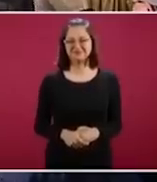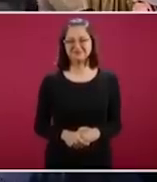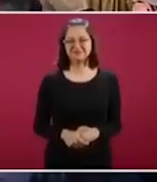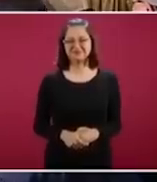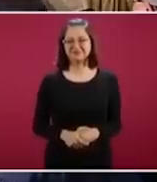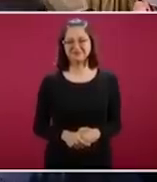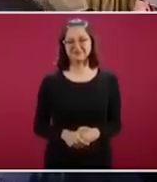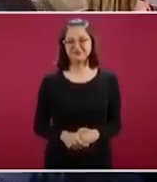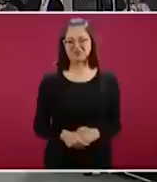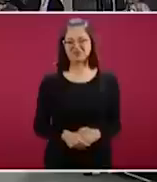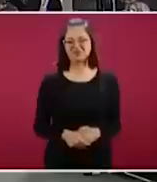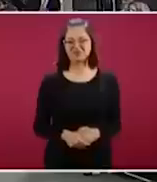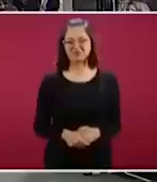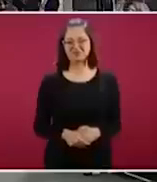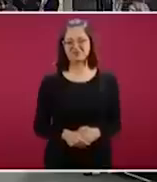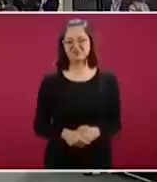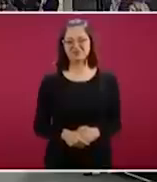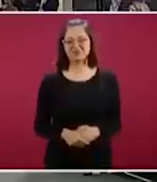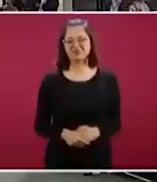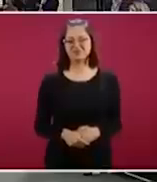A ver.